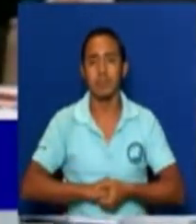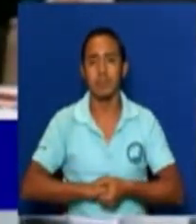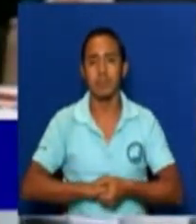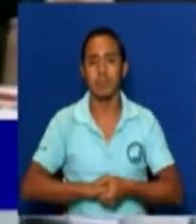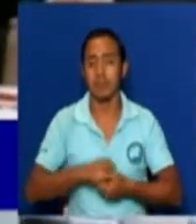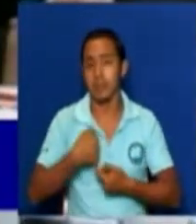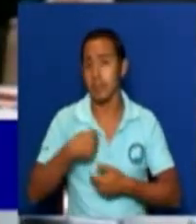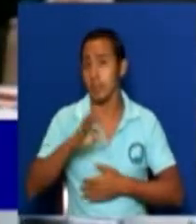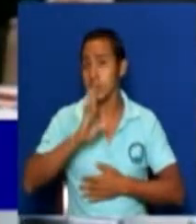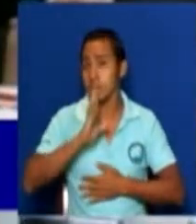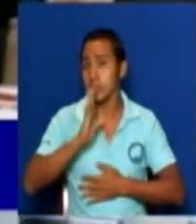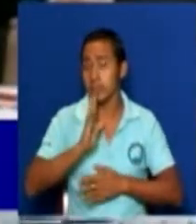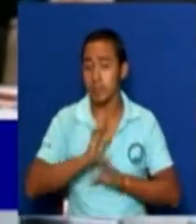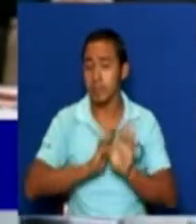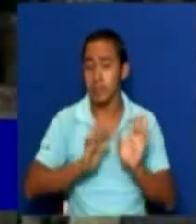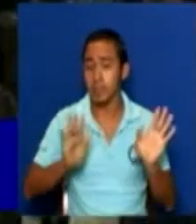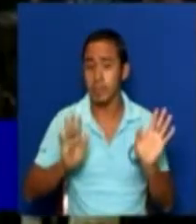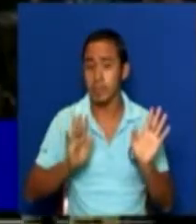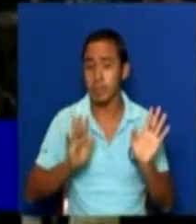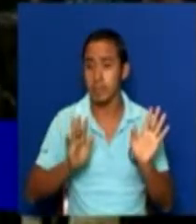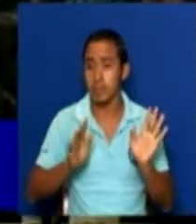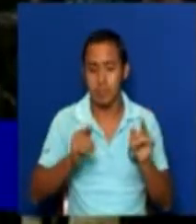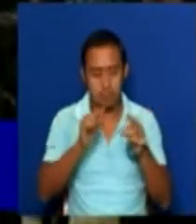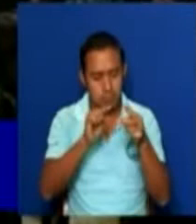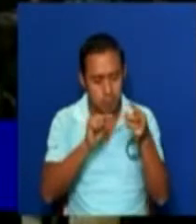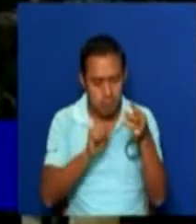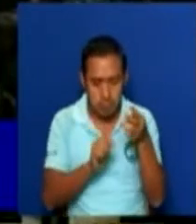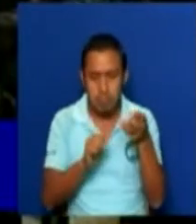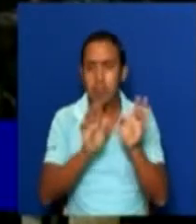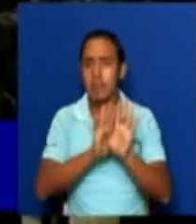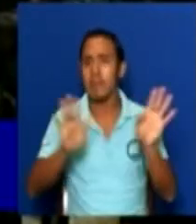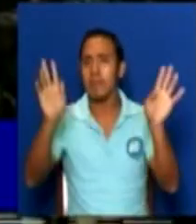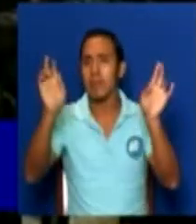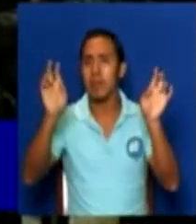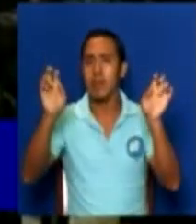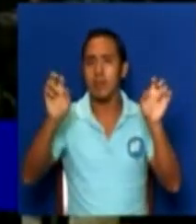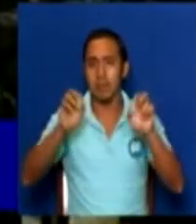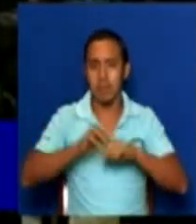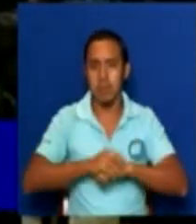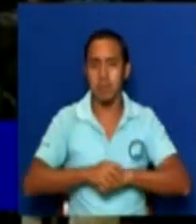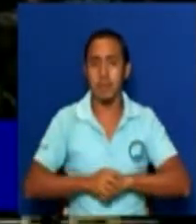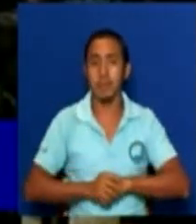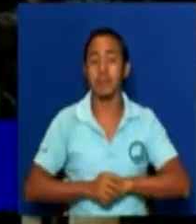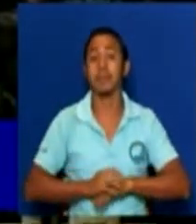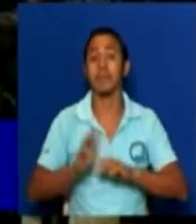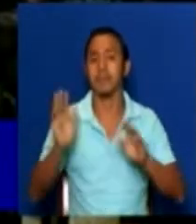mi intervención. Creo que no se me queda nada en el tema de lo que sería. Ah,